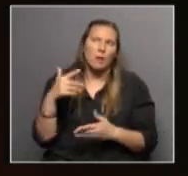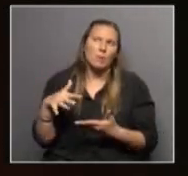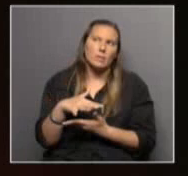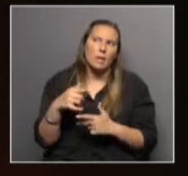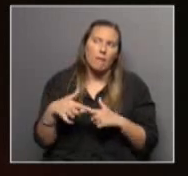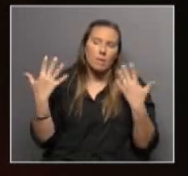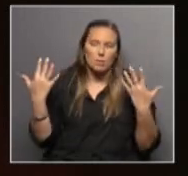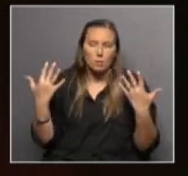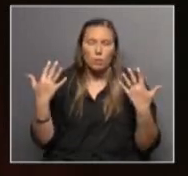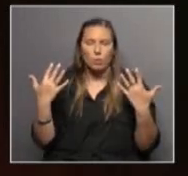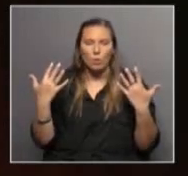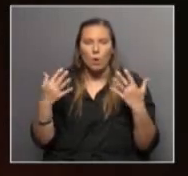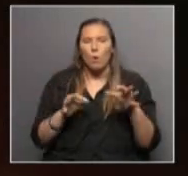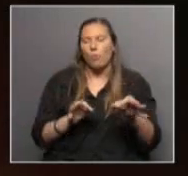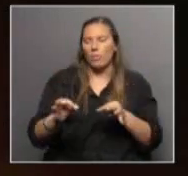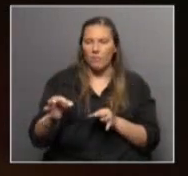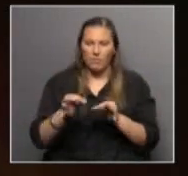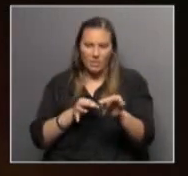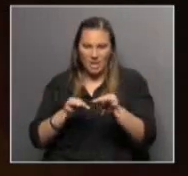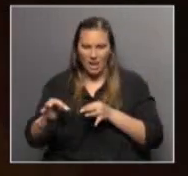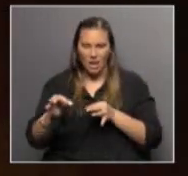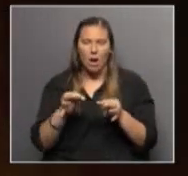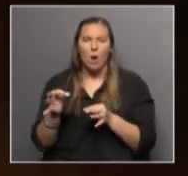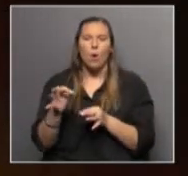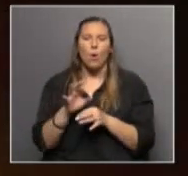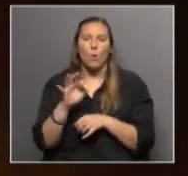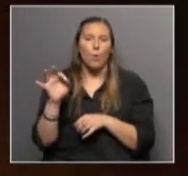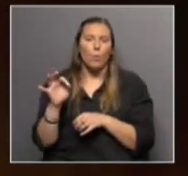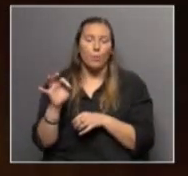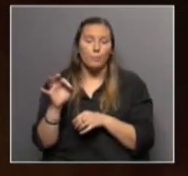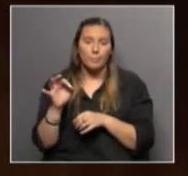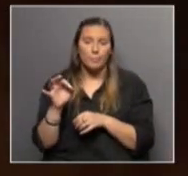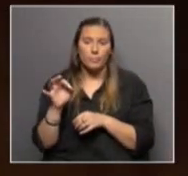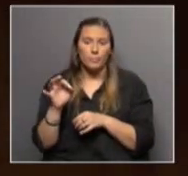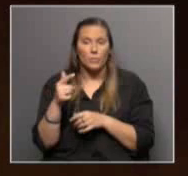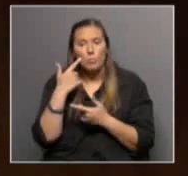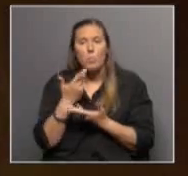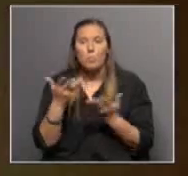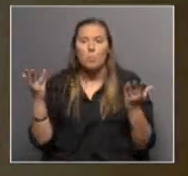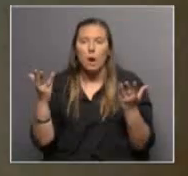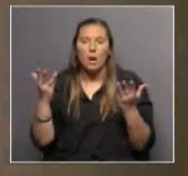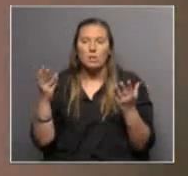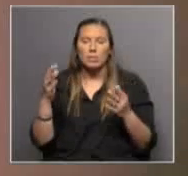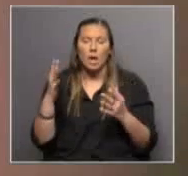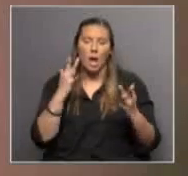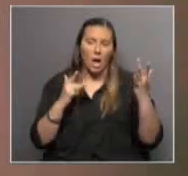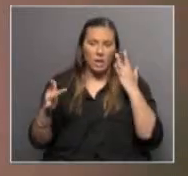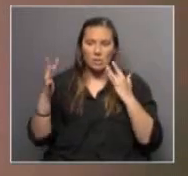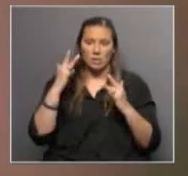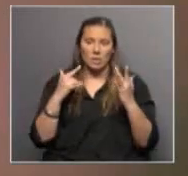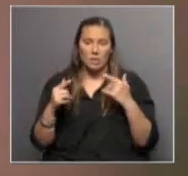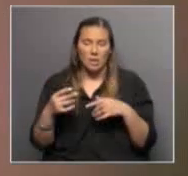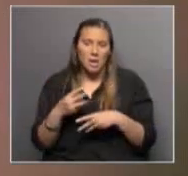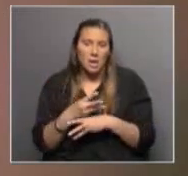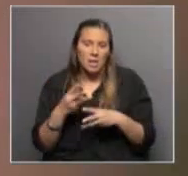un desfile de modas hasta una obra digamos una una muestra artística y